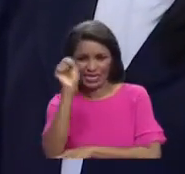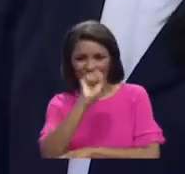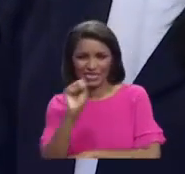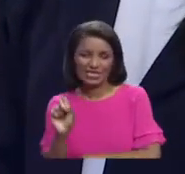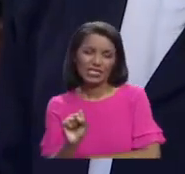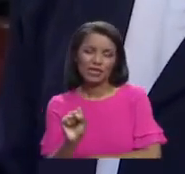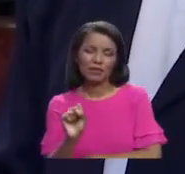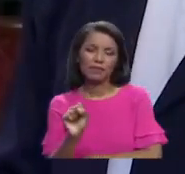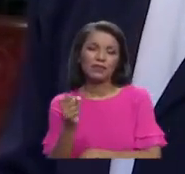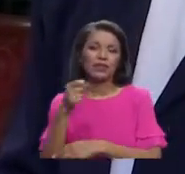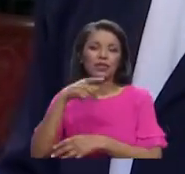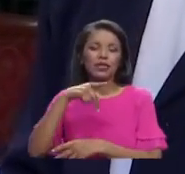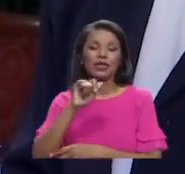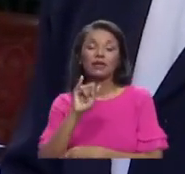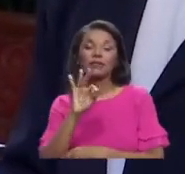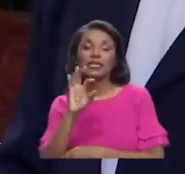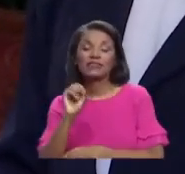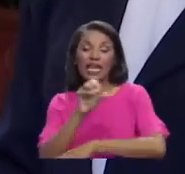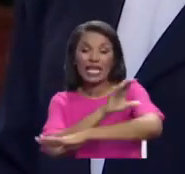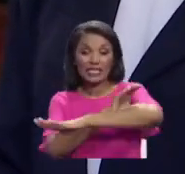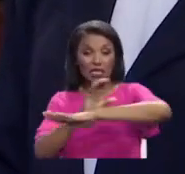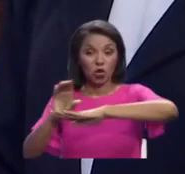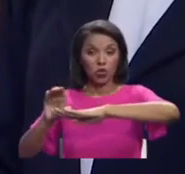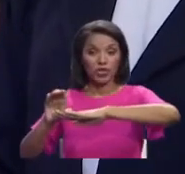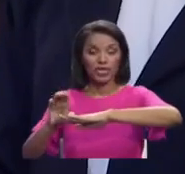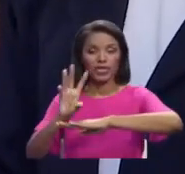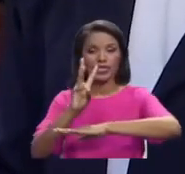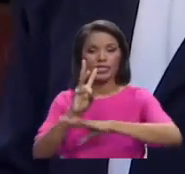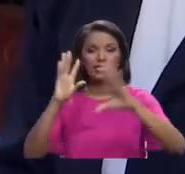el Mirador del Pacífico de la Cinta Costera, de 6